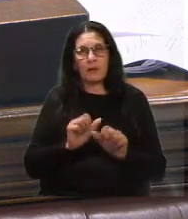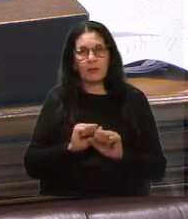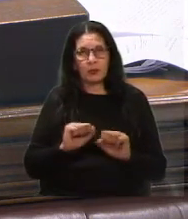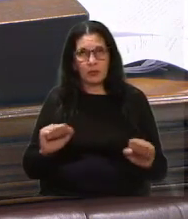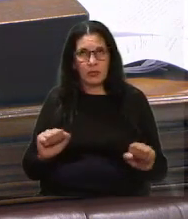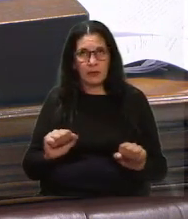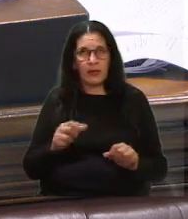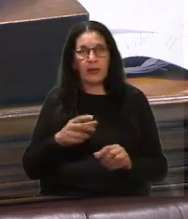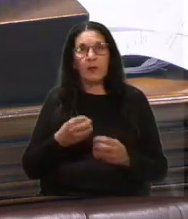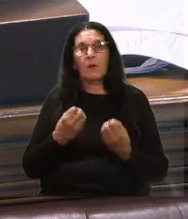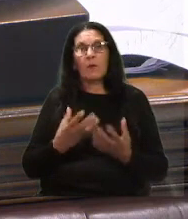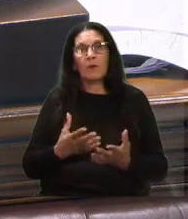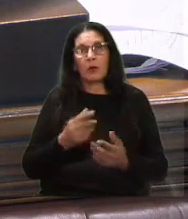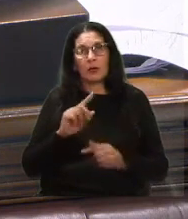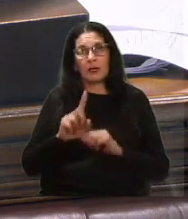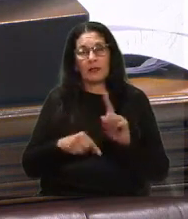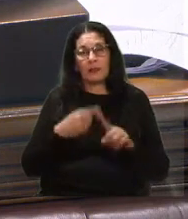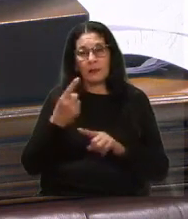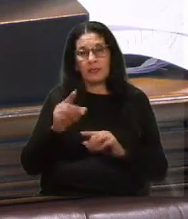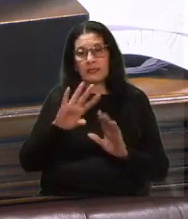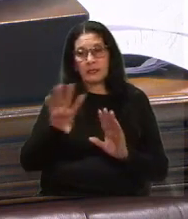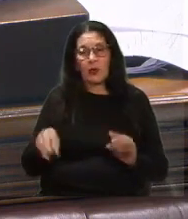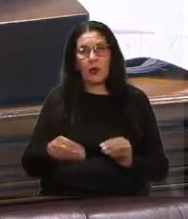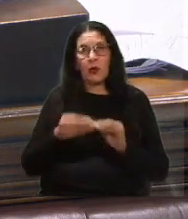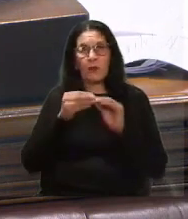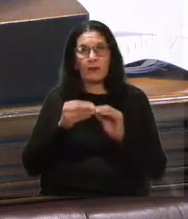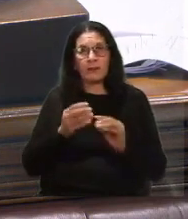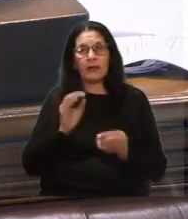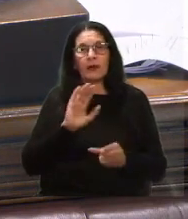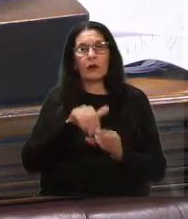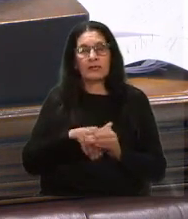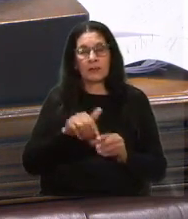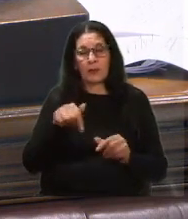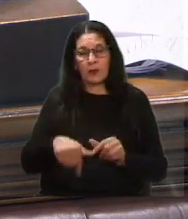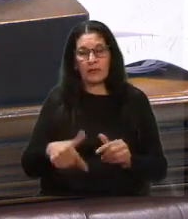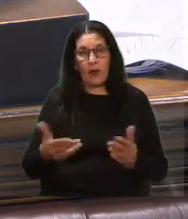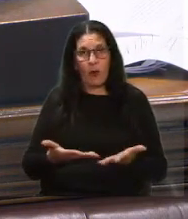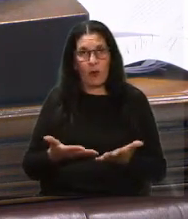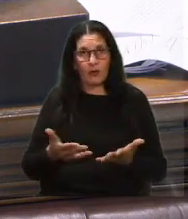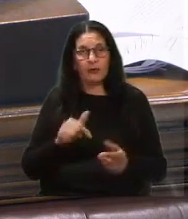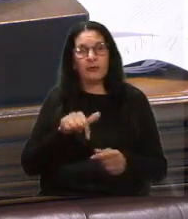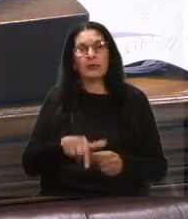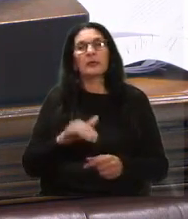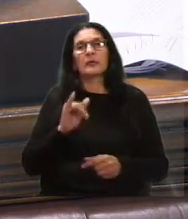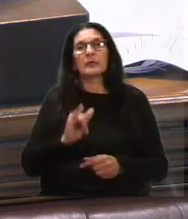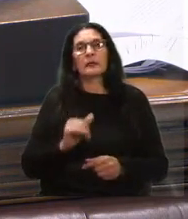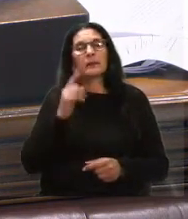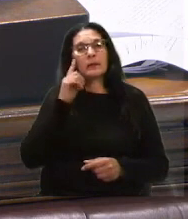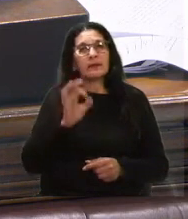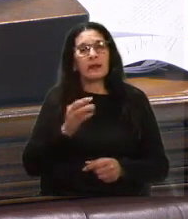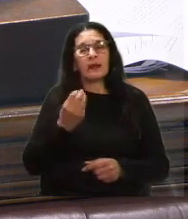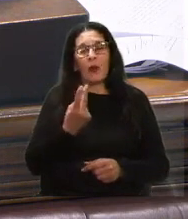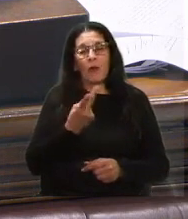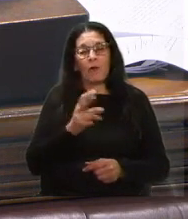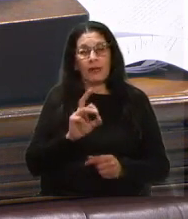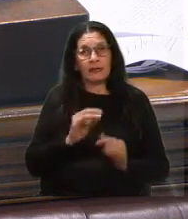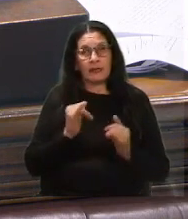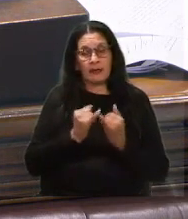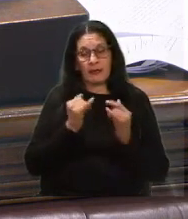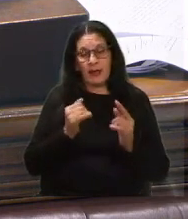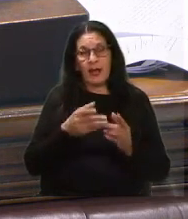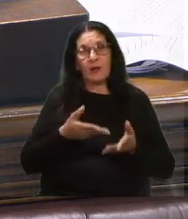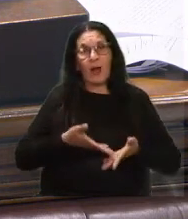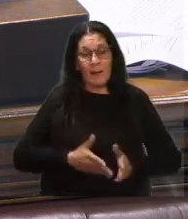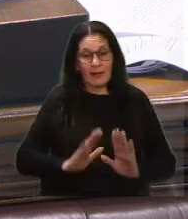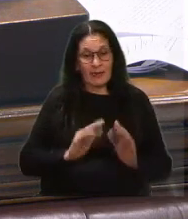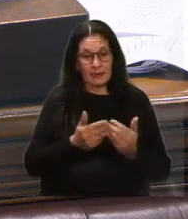posible ya que vendría a complementar este que estamos votando hoy y además porque consideramos que los 20 días corridos a